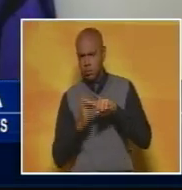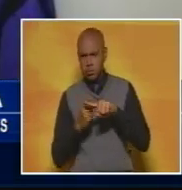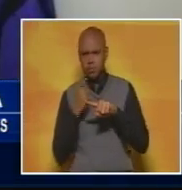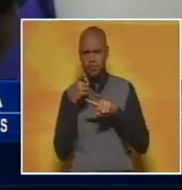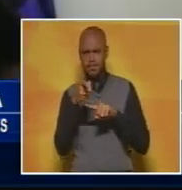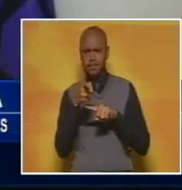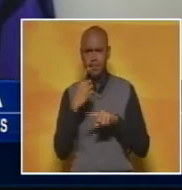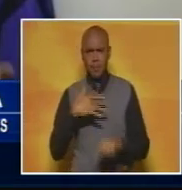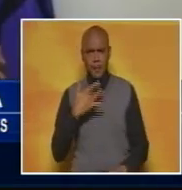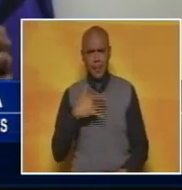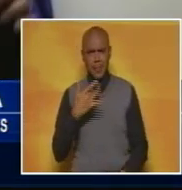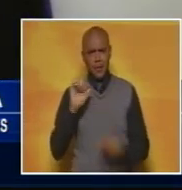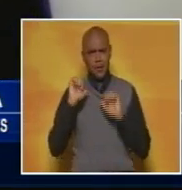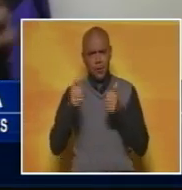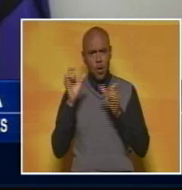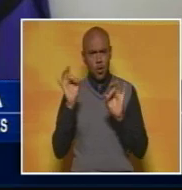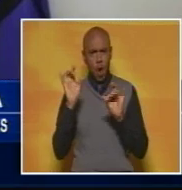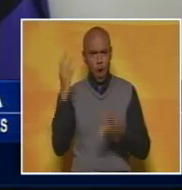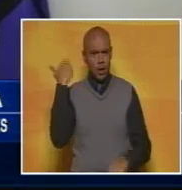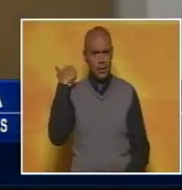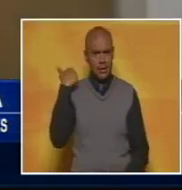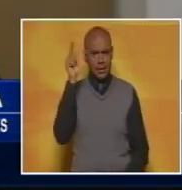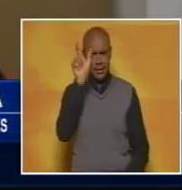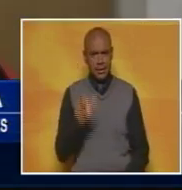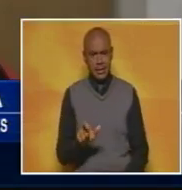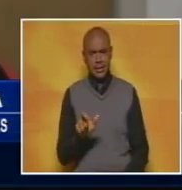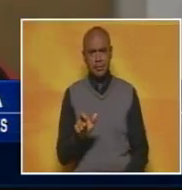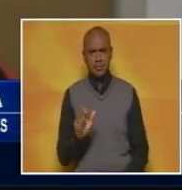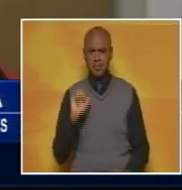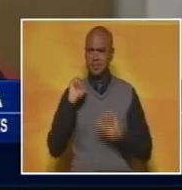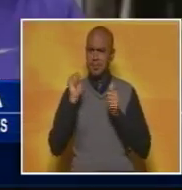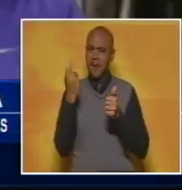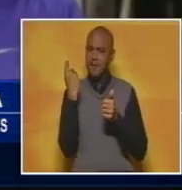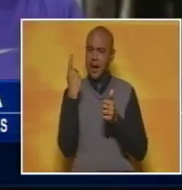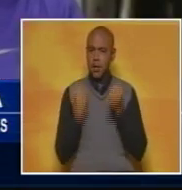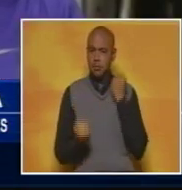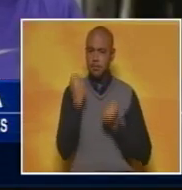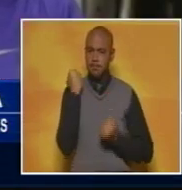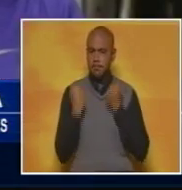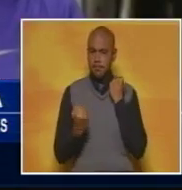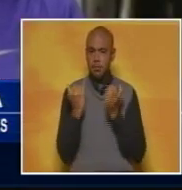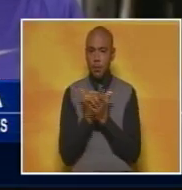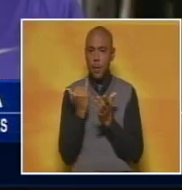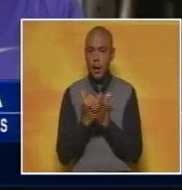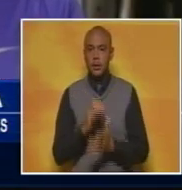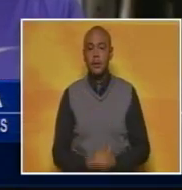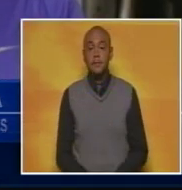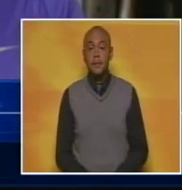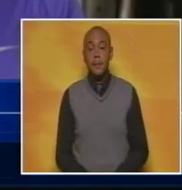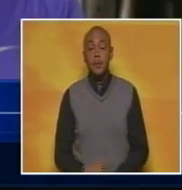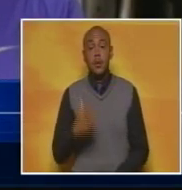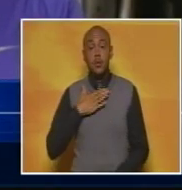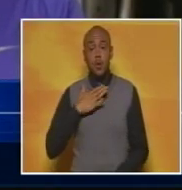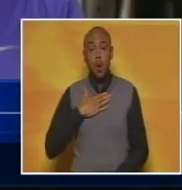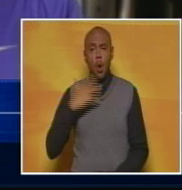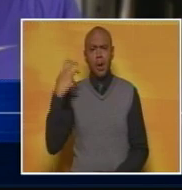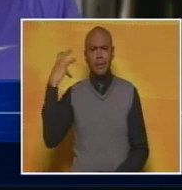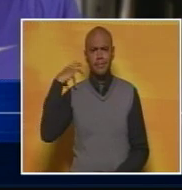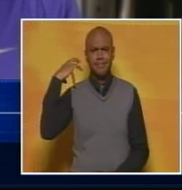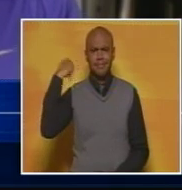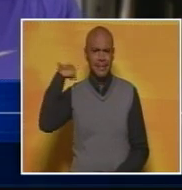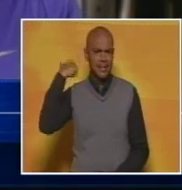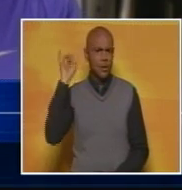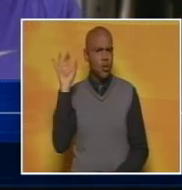comenzó a sentir dolor, pensó que necesitaba entrenamiento de pesas. Fue principalmente el dolor en la